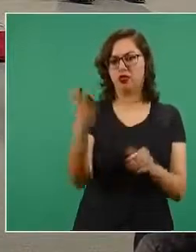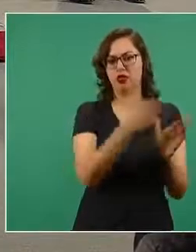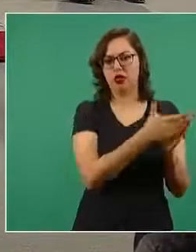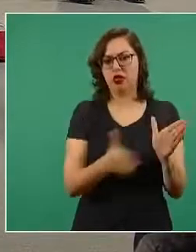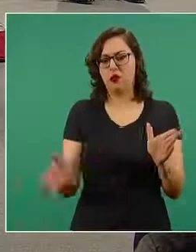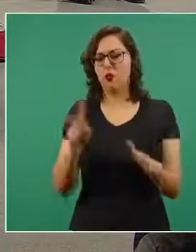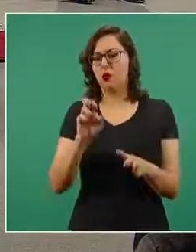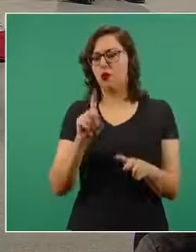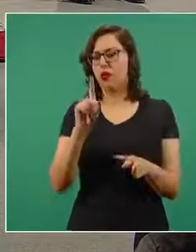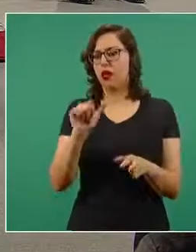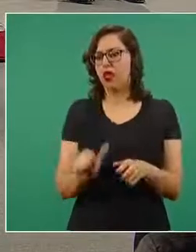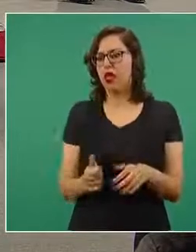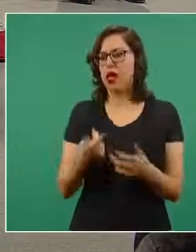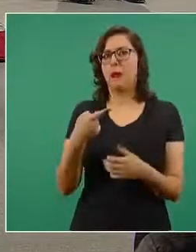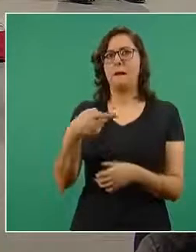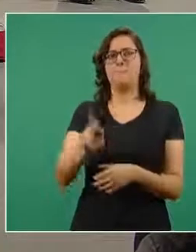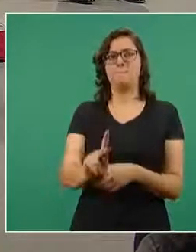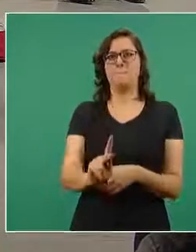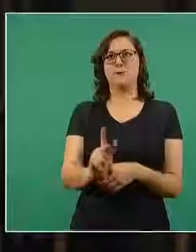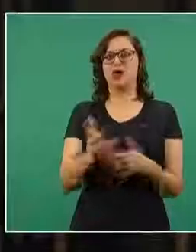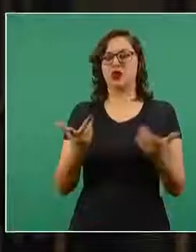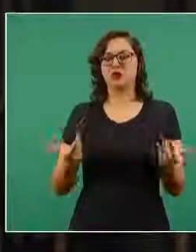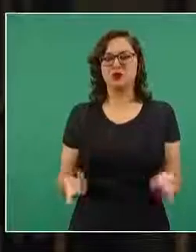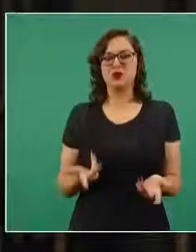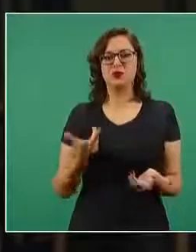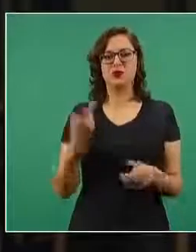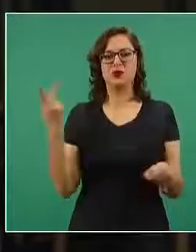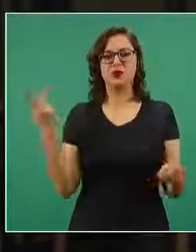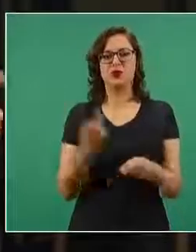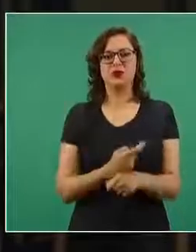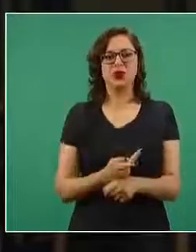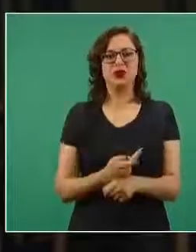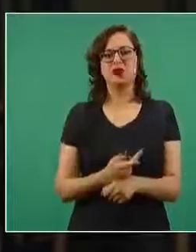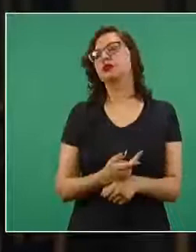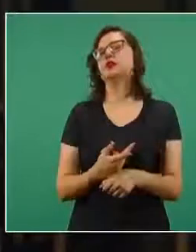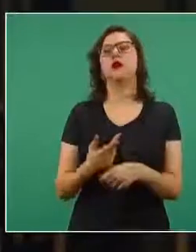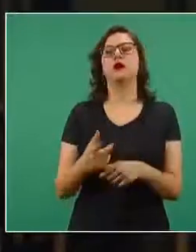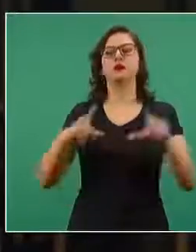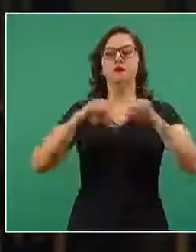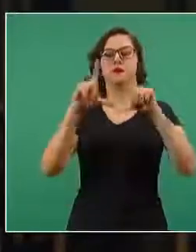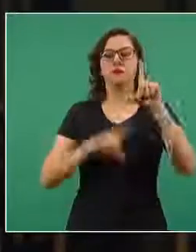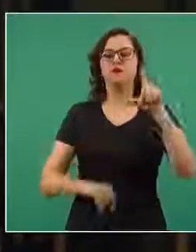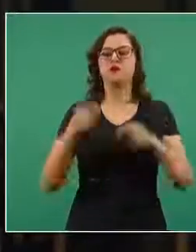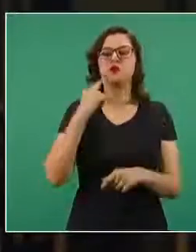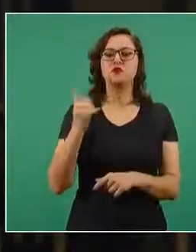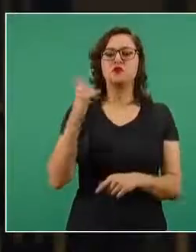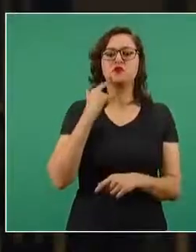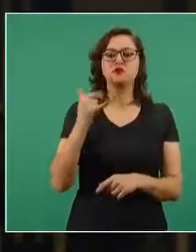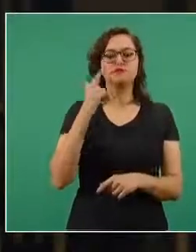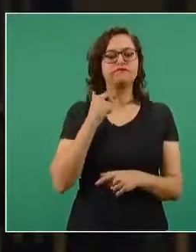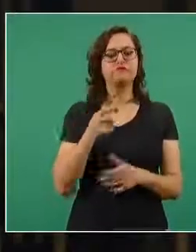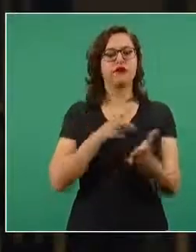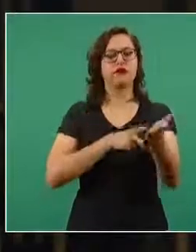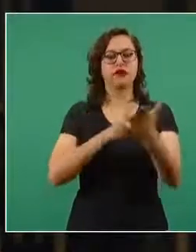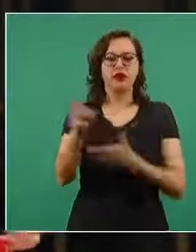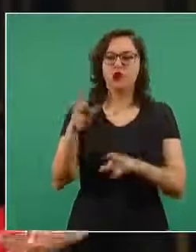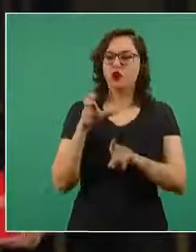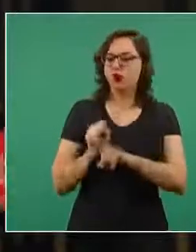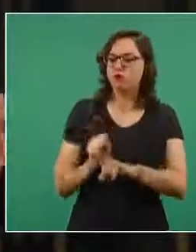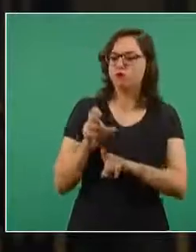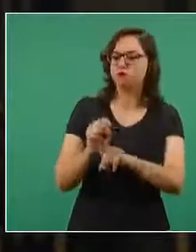consideraría que ha sido una batalla bastante loable en toda la historia del país poder conquistar derechos como la libertad de